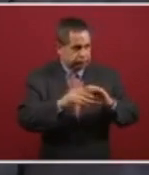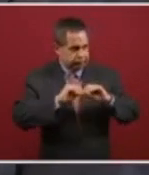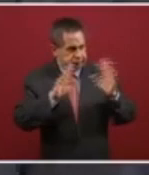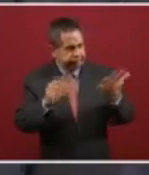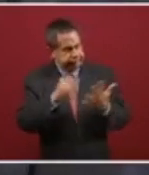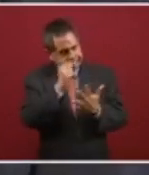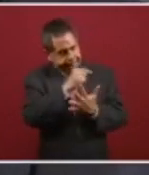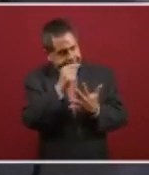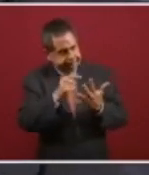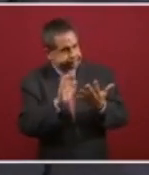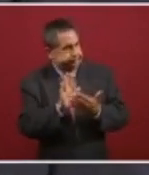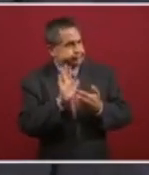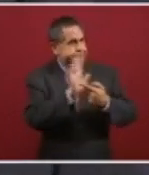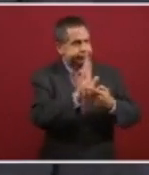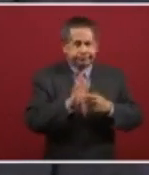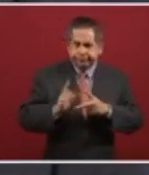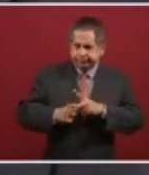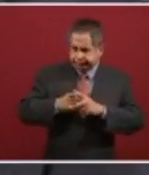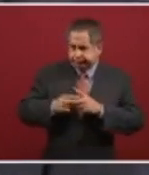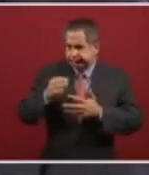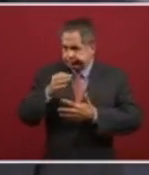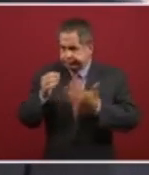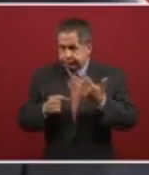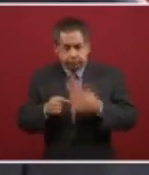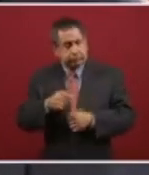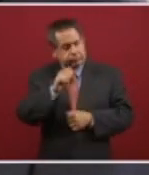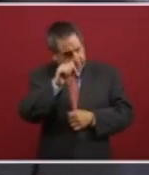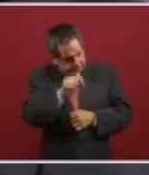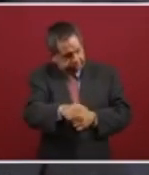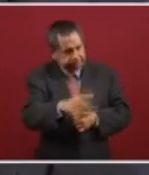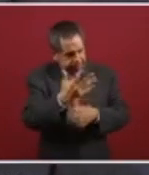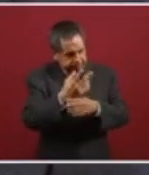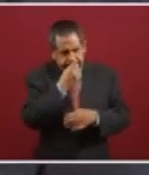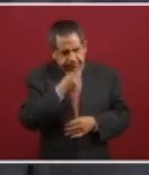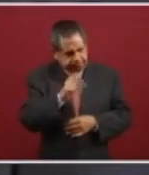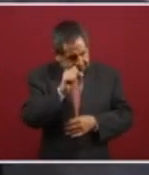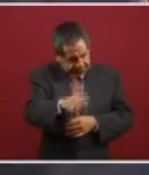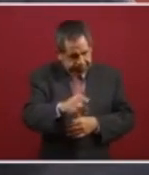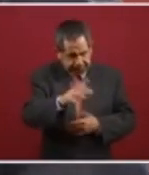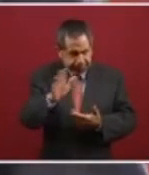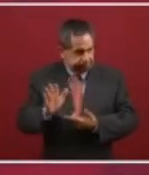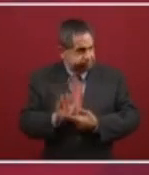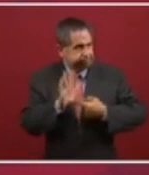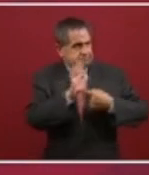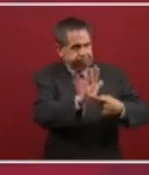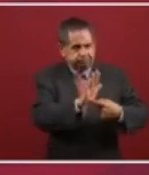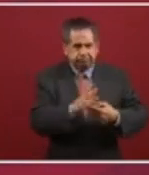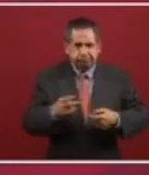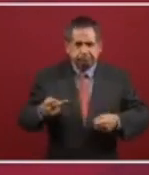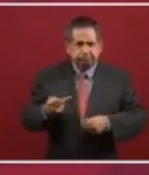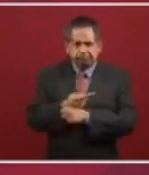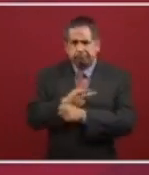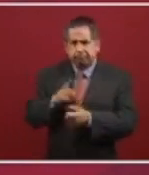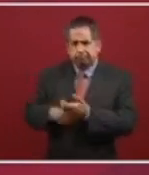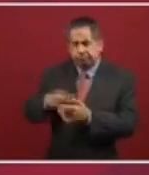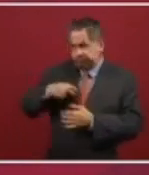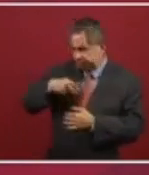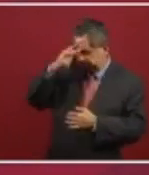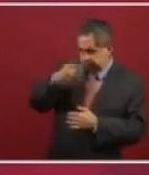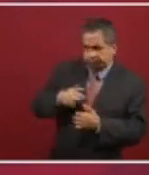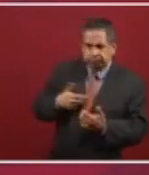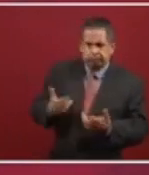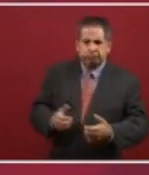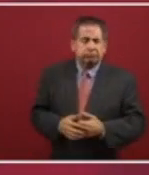a presentar datos de lo que tú estás comentando, de lo que está haciendo México.